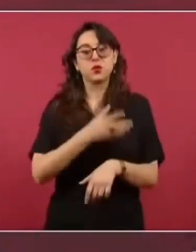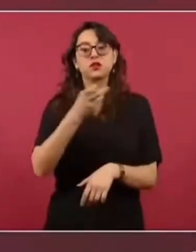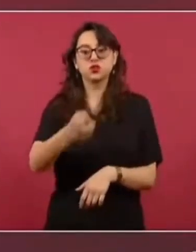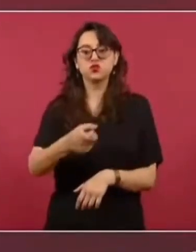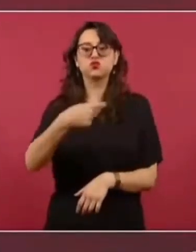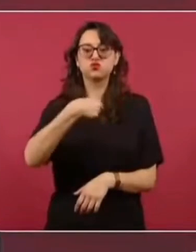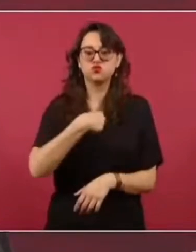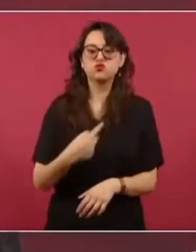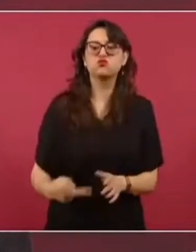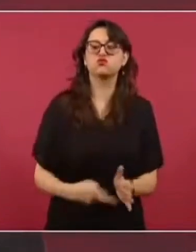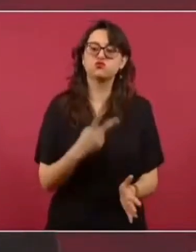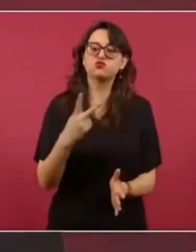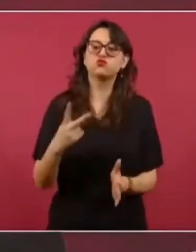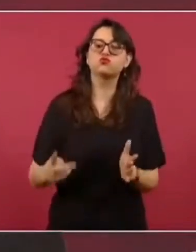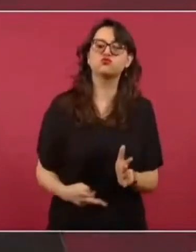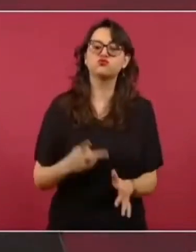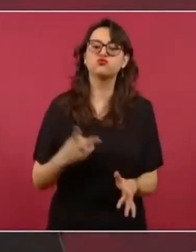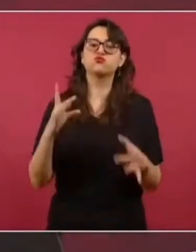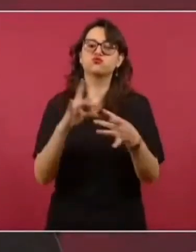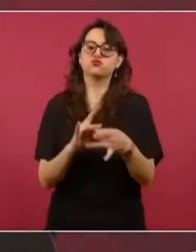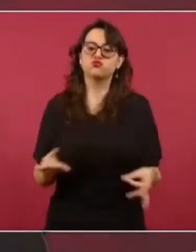informando.